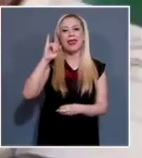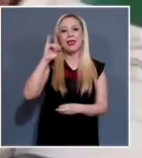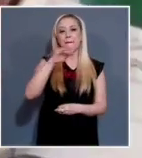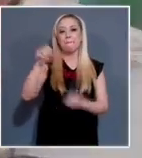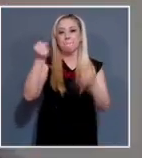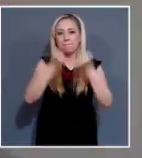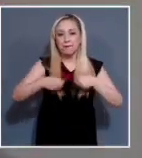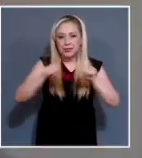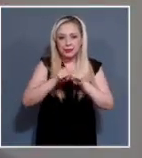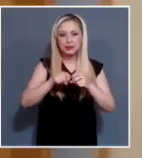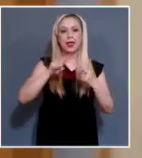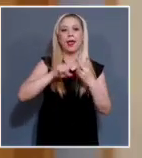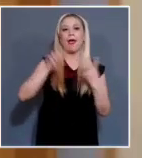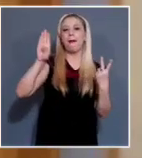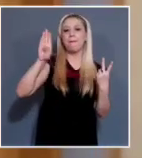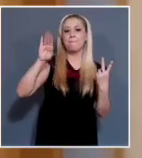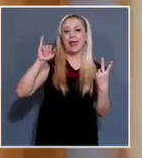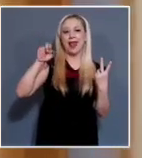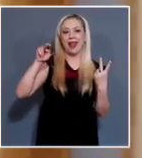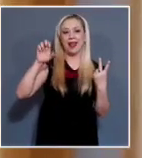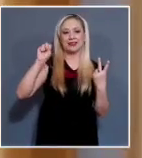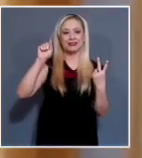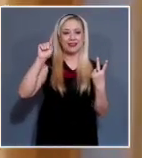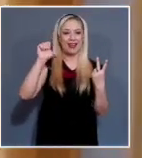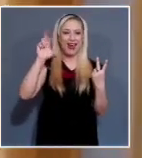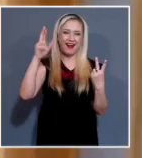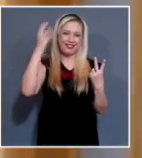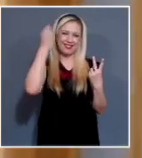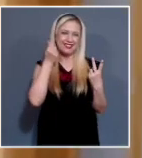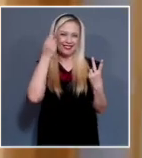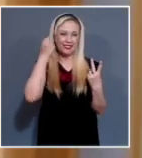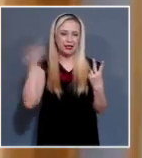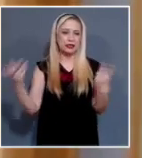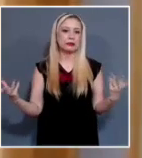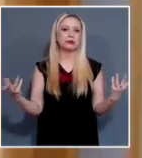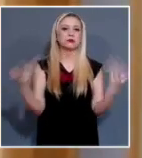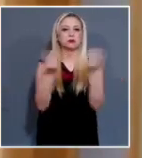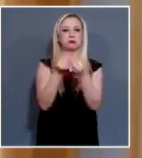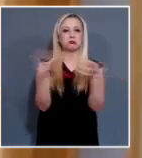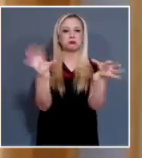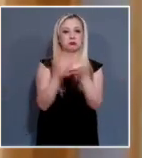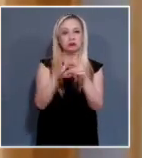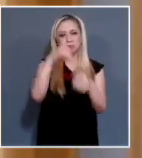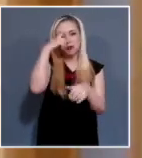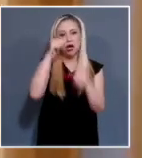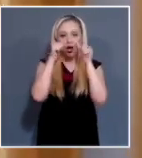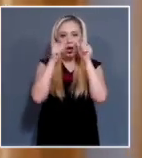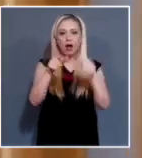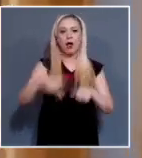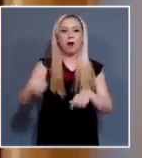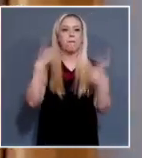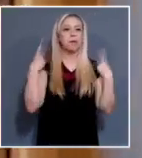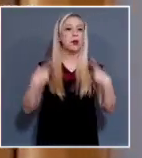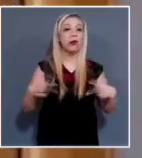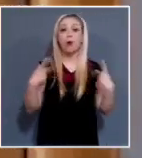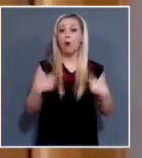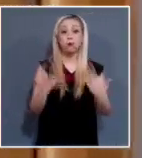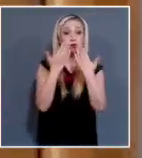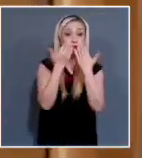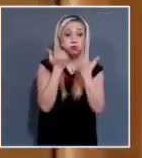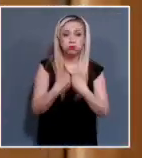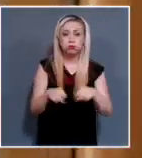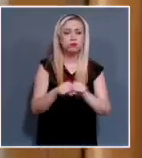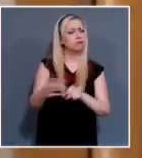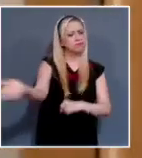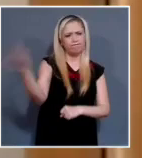en concurrencia con los estados. De acuerdo con el régimen transitorio, la Secretaría de Salud cuenta con un máximo de 180 días naturales